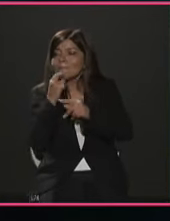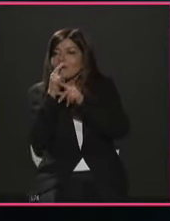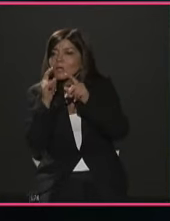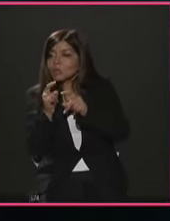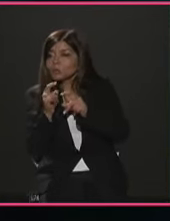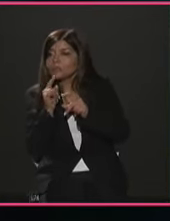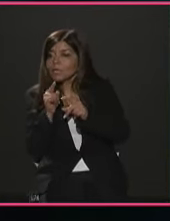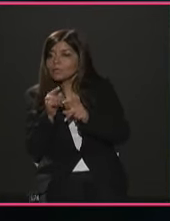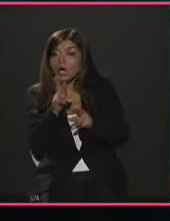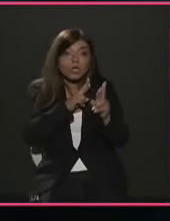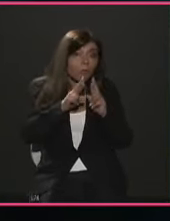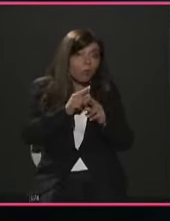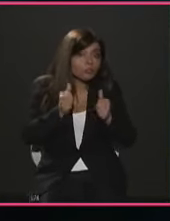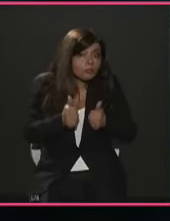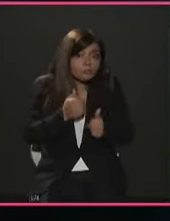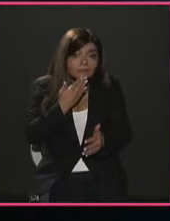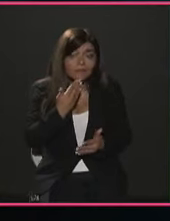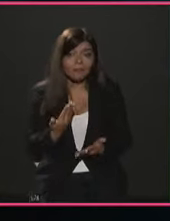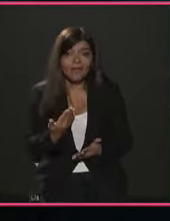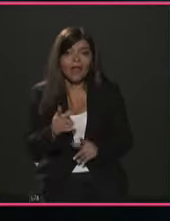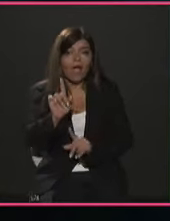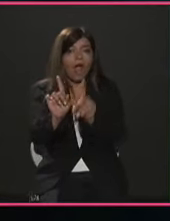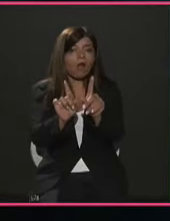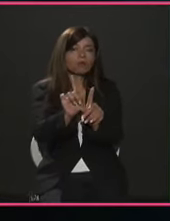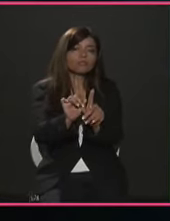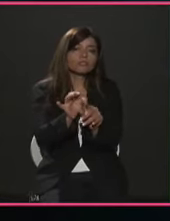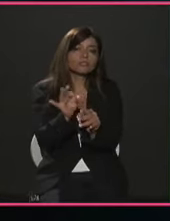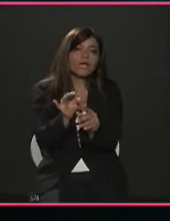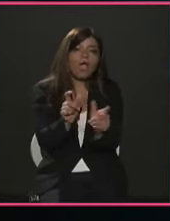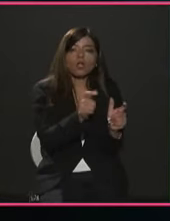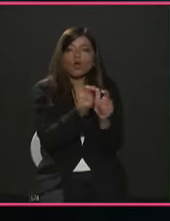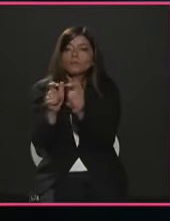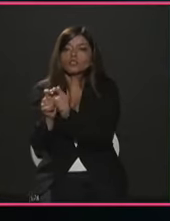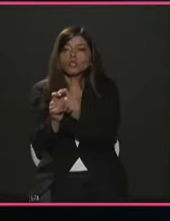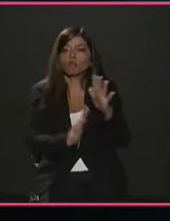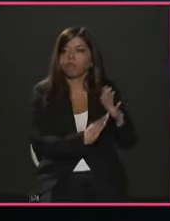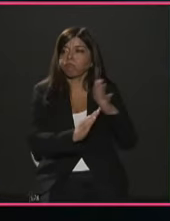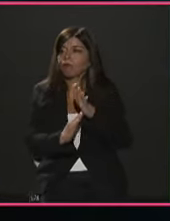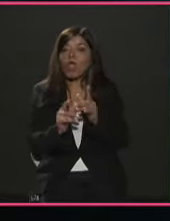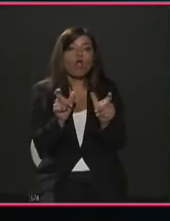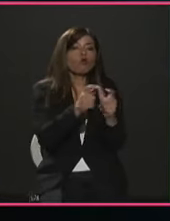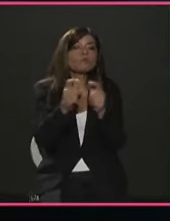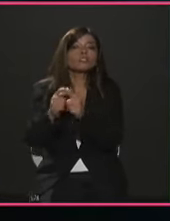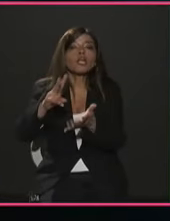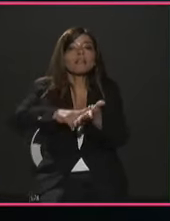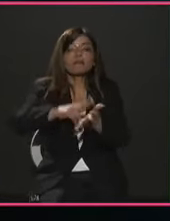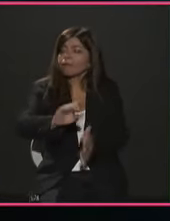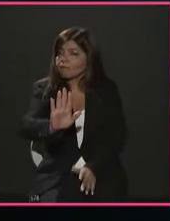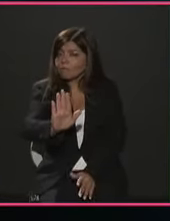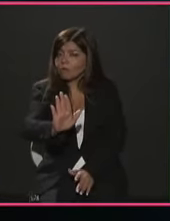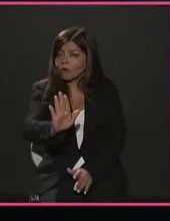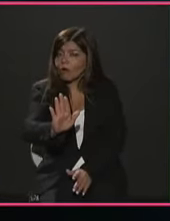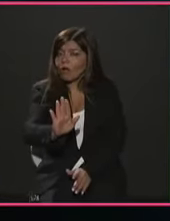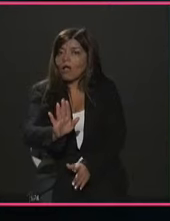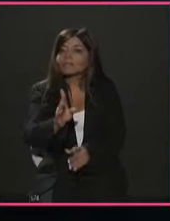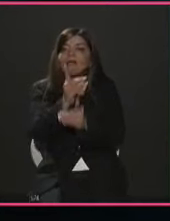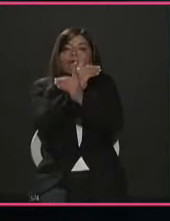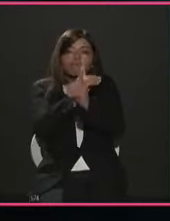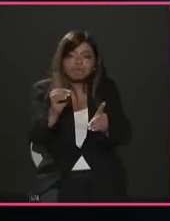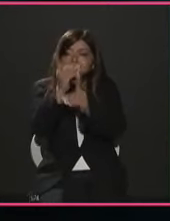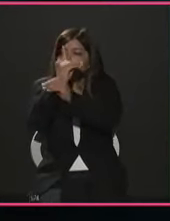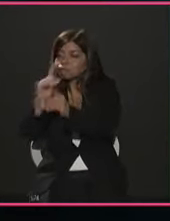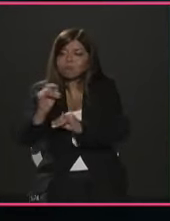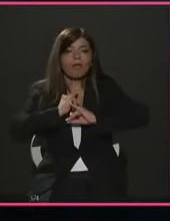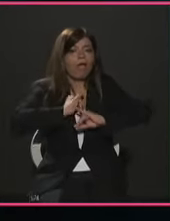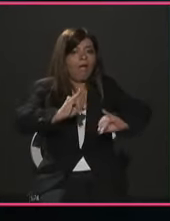respuestas no se trata como han dicho algunos de crear comisiones de censura O de verdad se trata de diversificar la